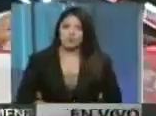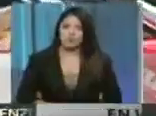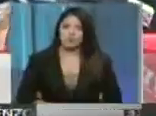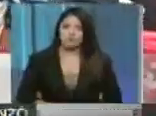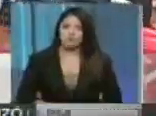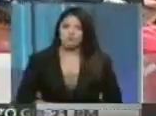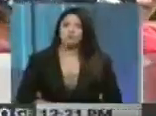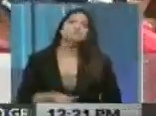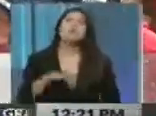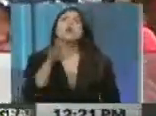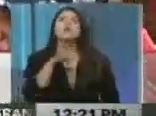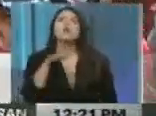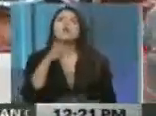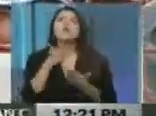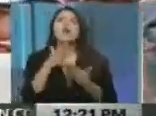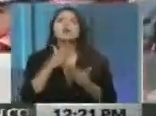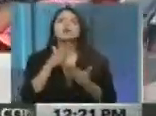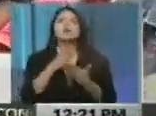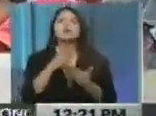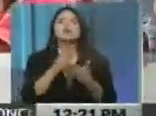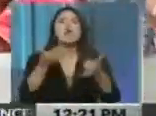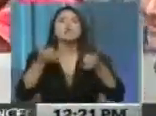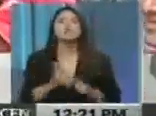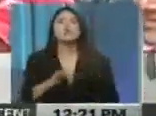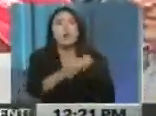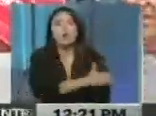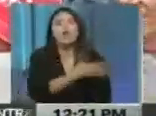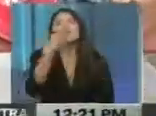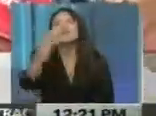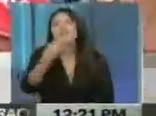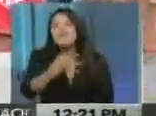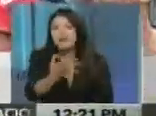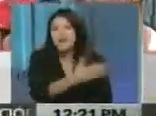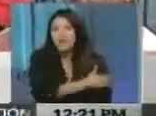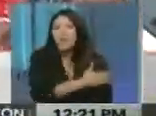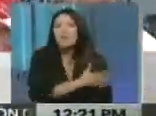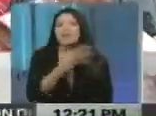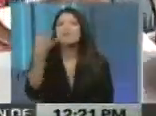¿Dónde estudian los hijos de un escuario de verdad, verdad?